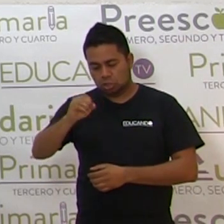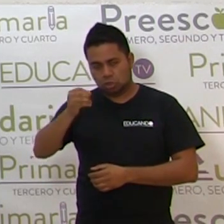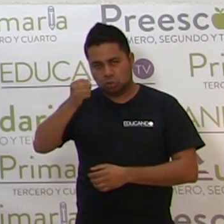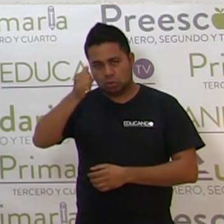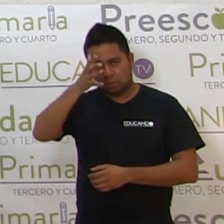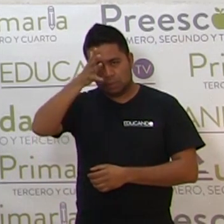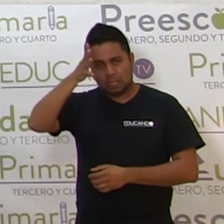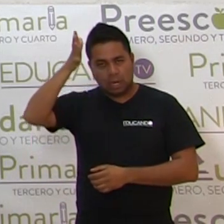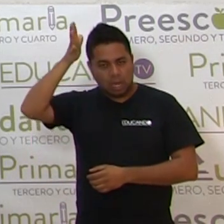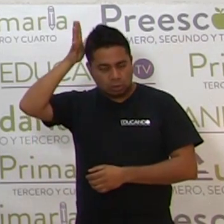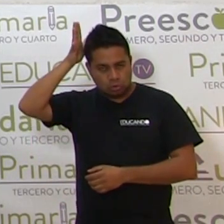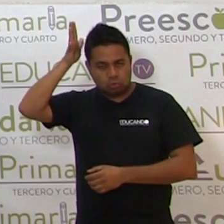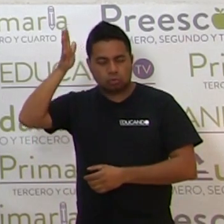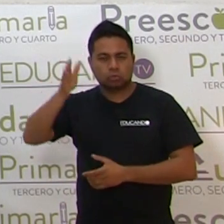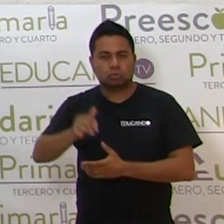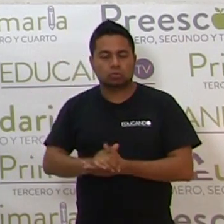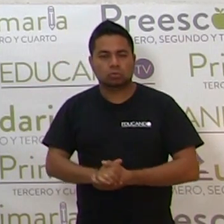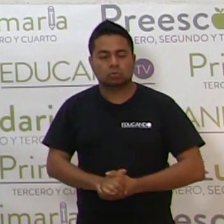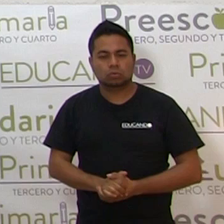o hasta el penacho